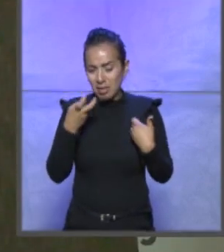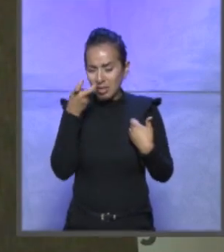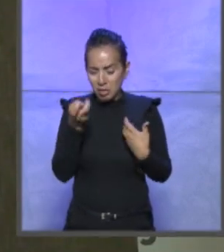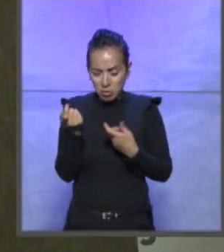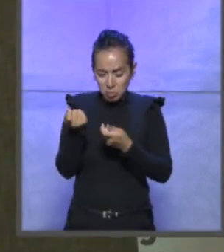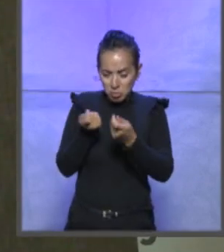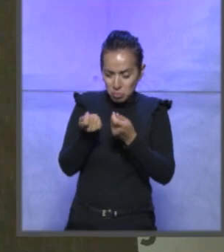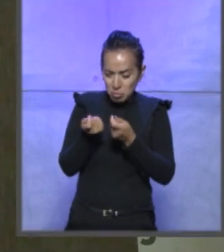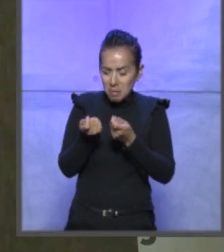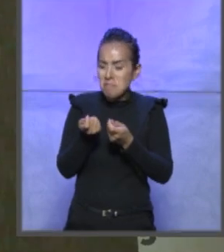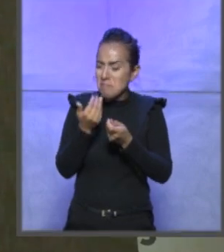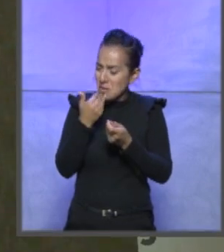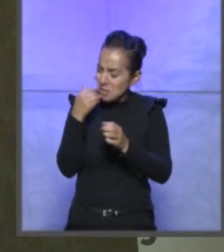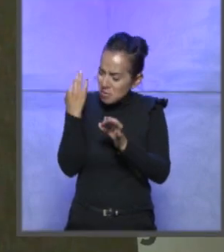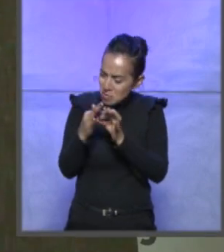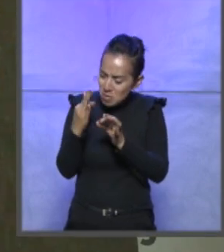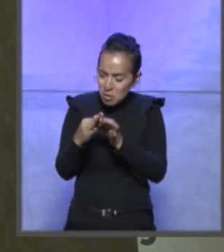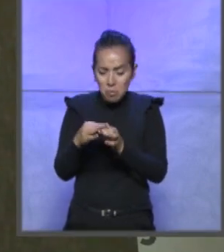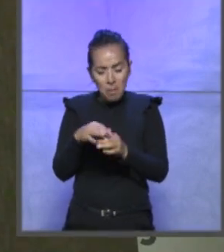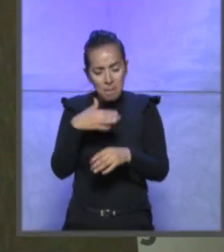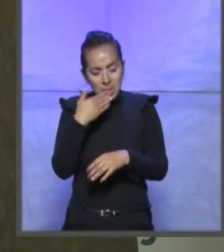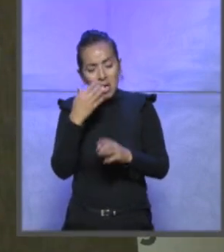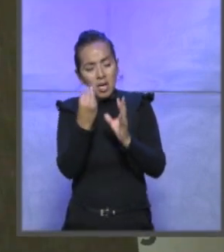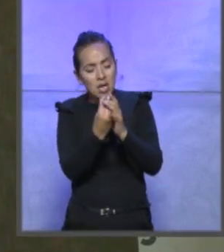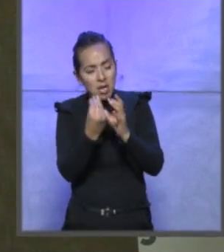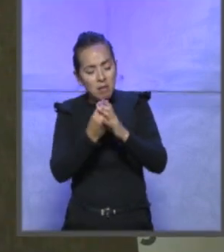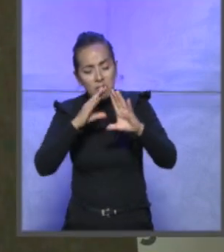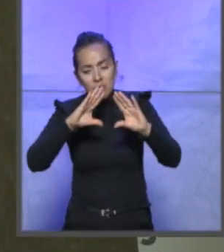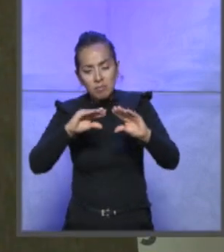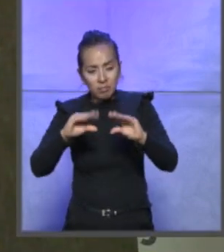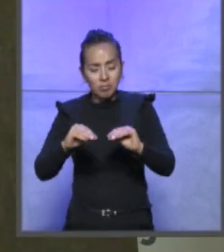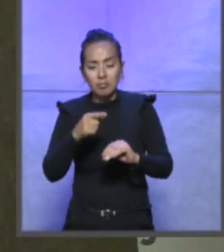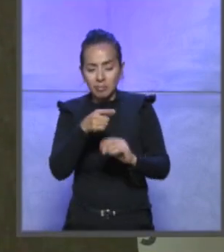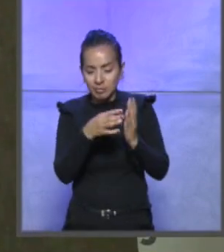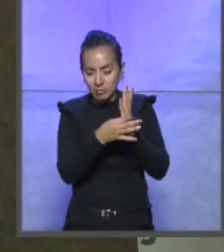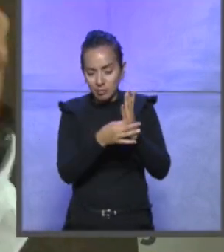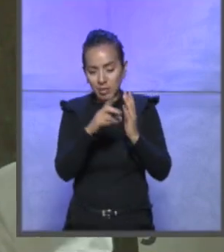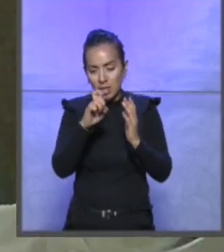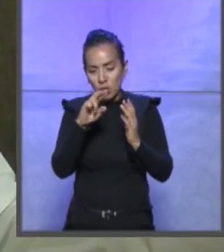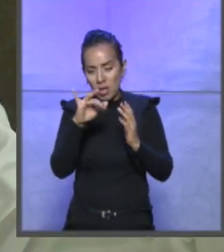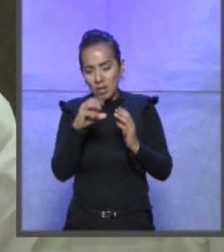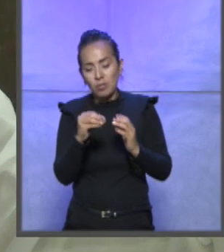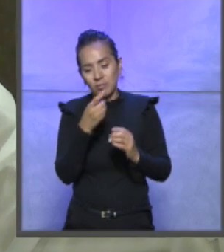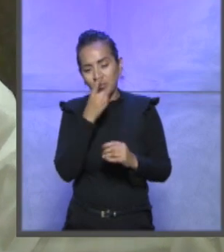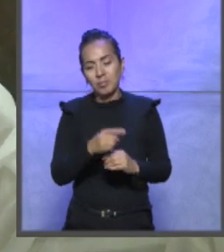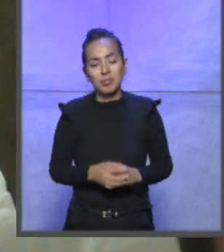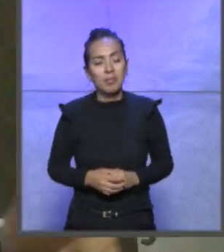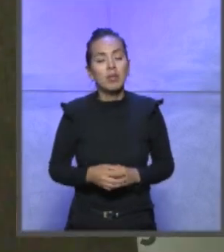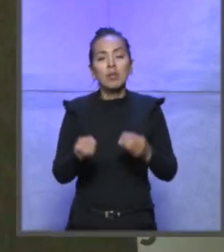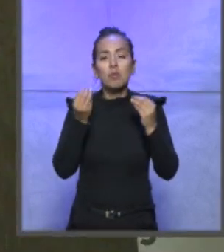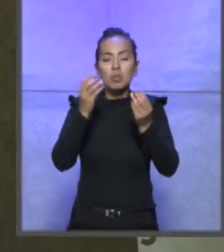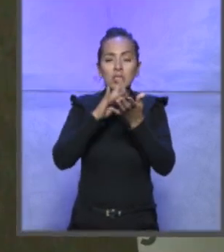esas cuerdas y las amarren bien y den unas buenas capacitaciones, como comentaba mi compañero Eduardo. Muchas gracias. Muchas gracias.